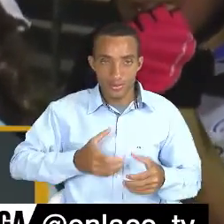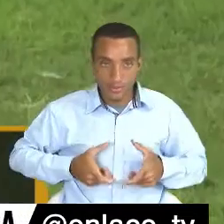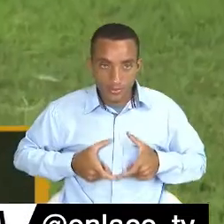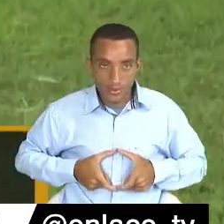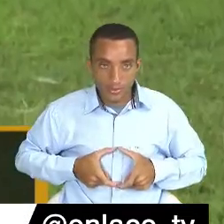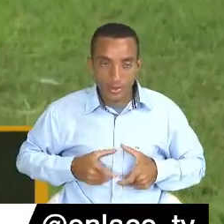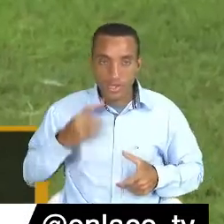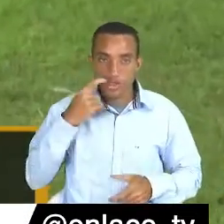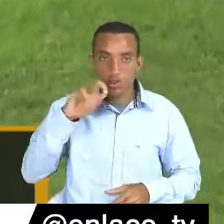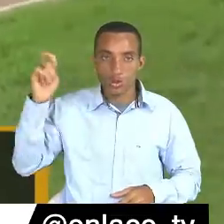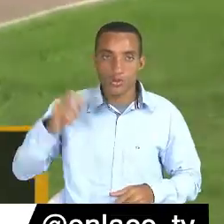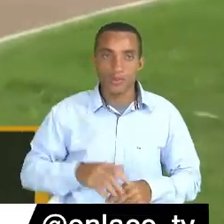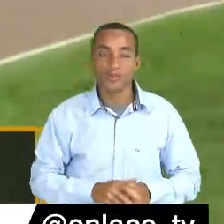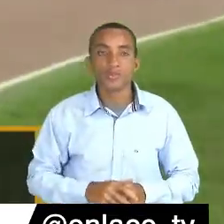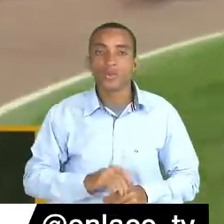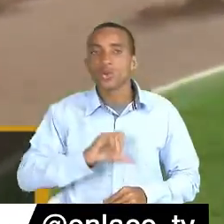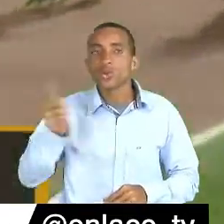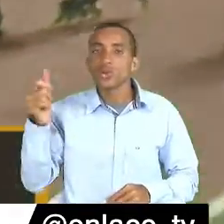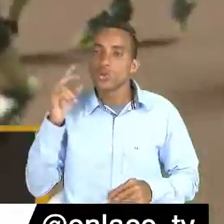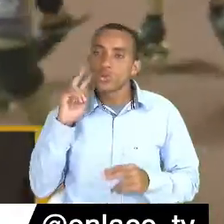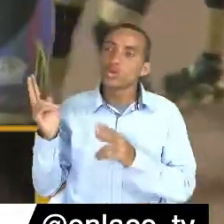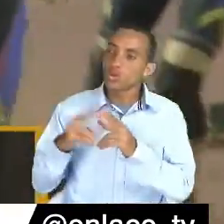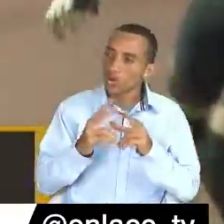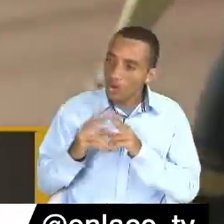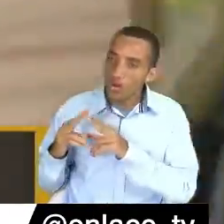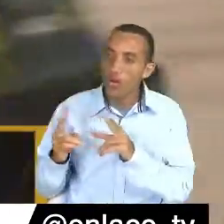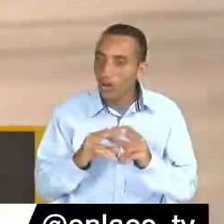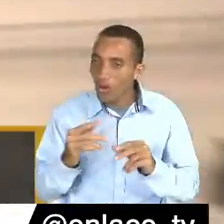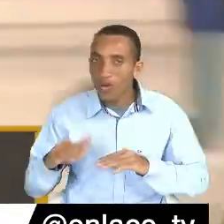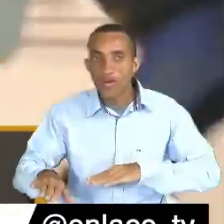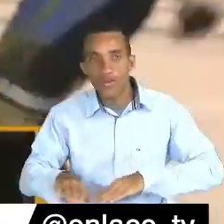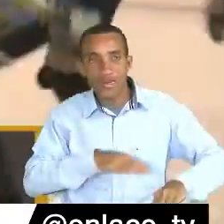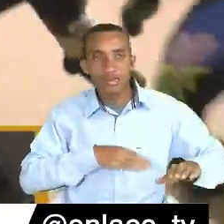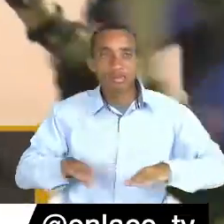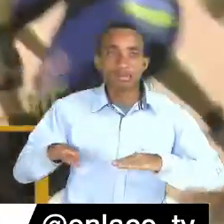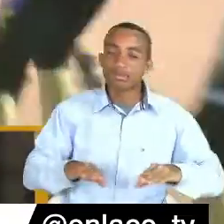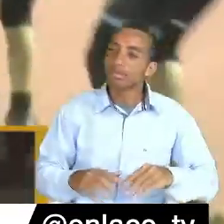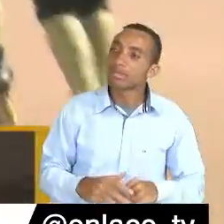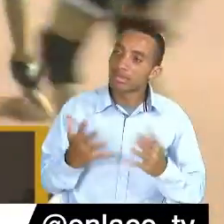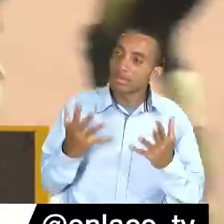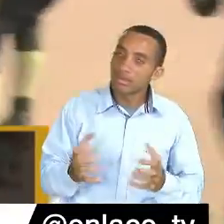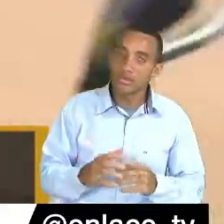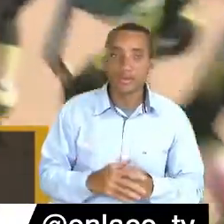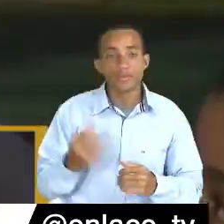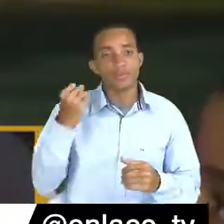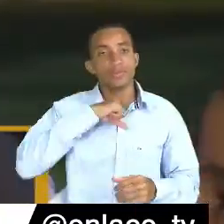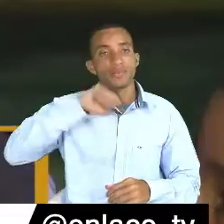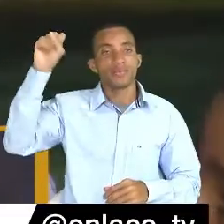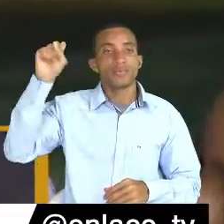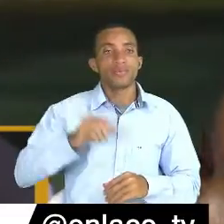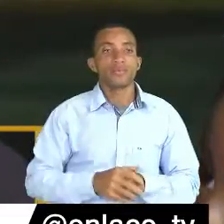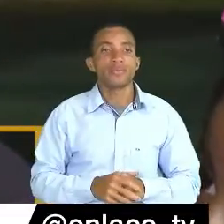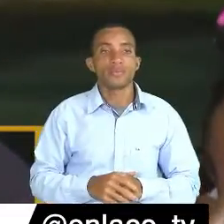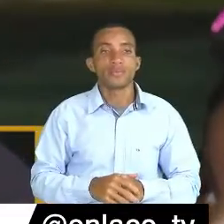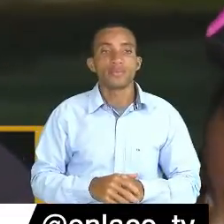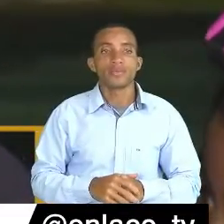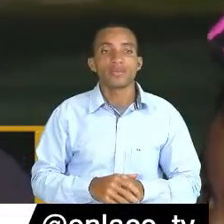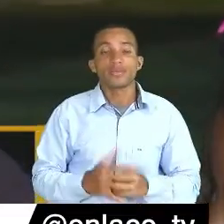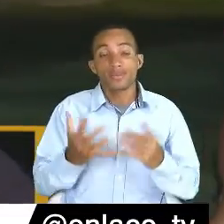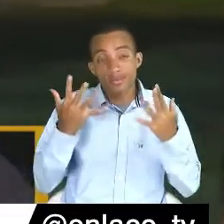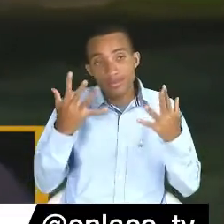oro. Conocer otros patinadores de la región también llena de expectativa a estas competidoras que anhelan ganarse la medalla de oro. Hagan muchas ganas